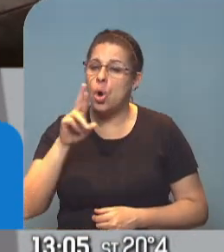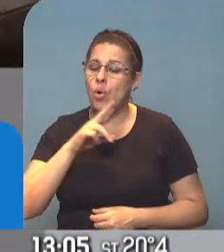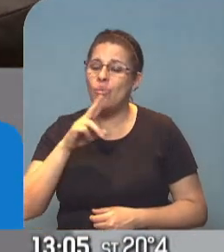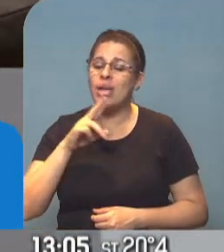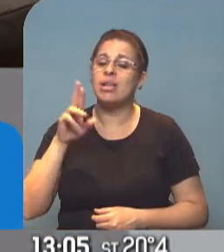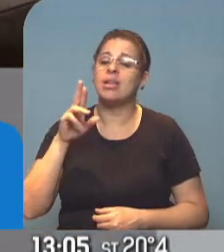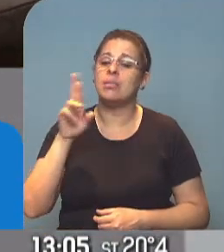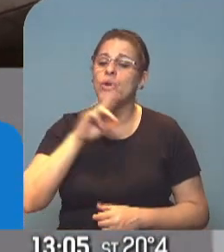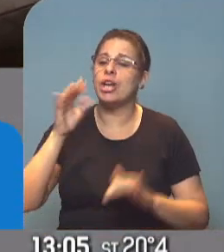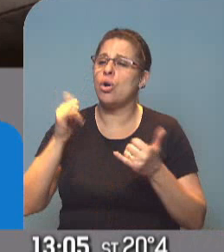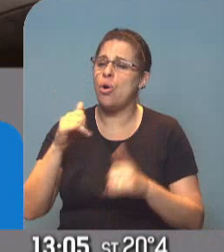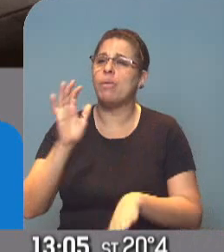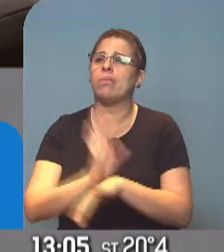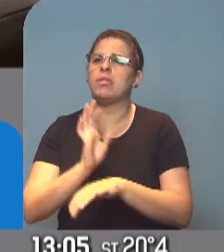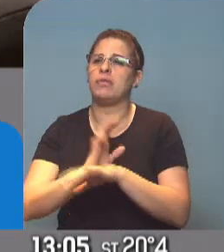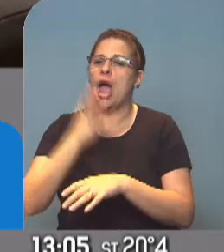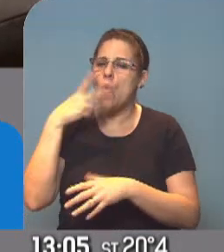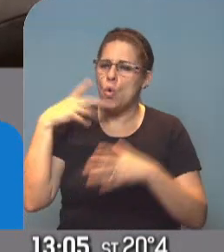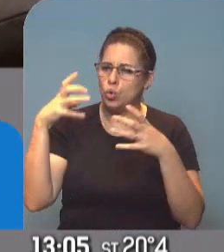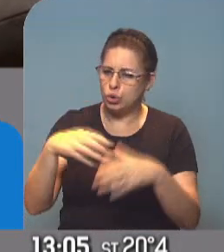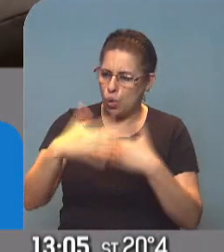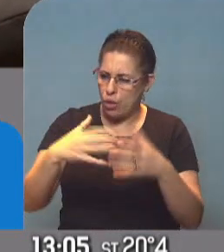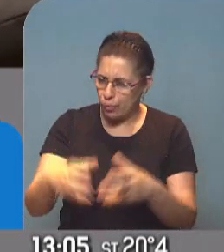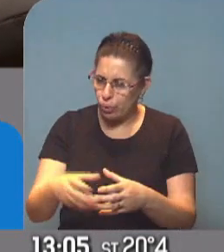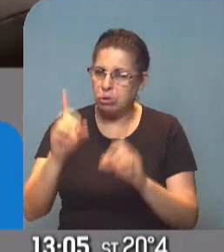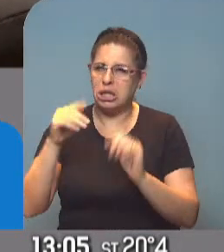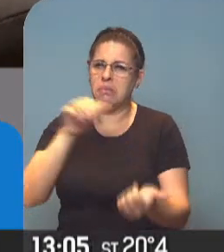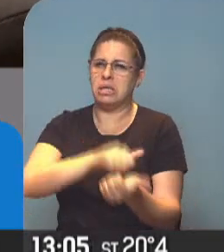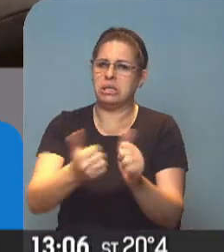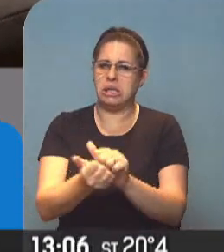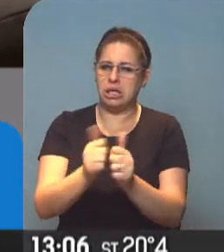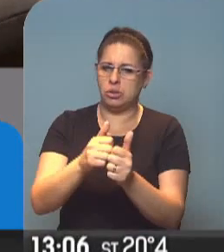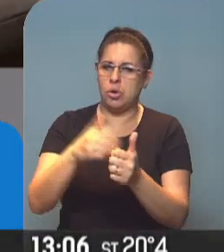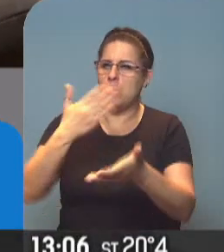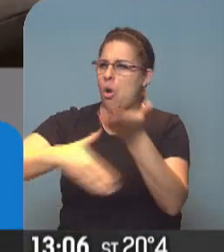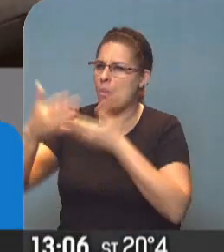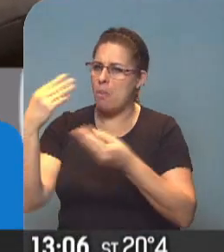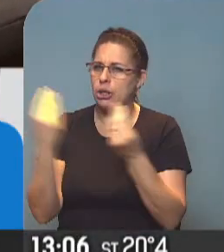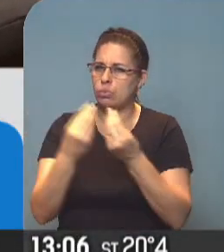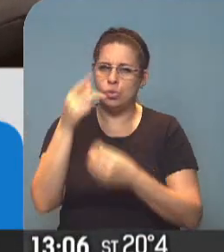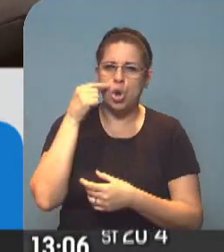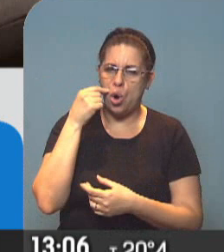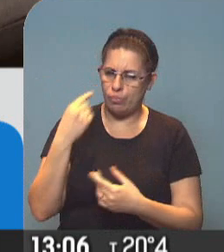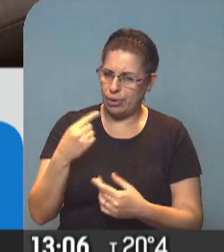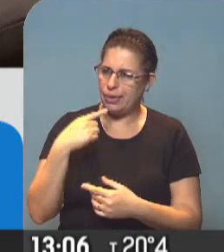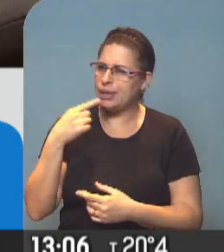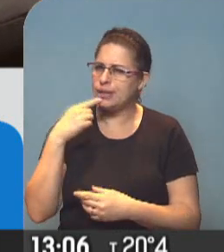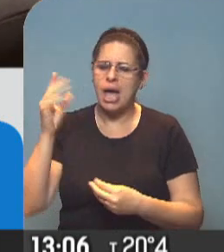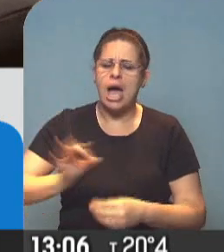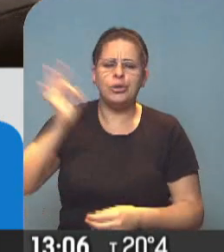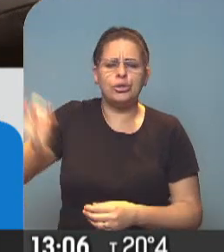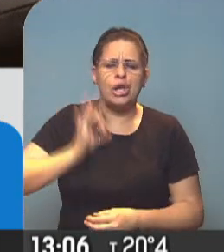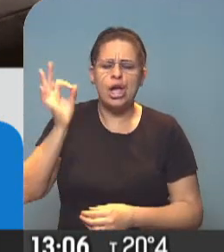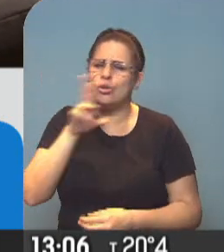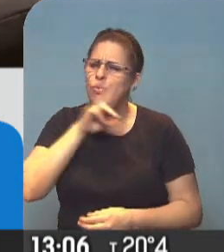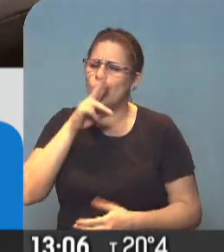se le acusó de botinera de tener una vida sexual muy activa digo fueron muchos años en que dije aparicio